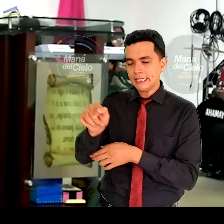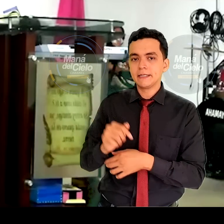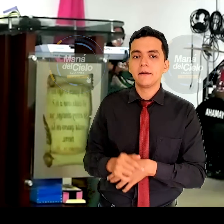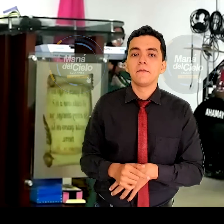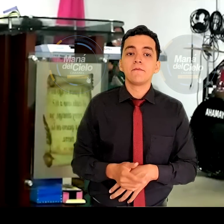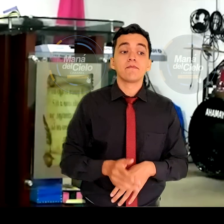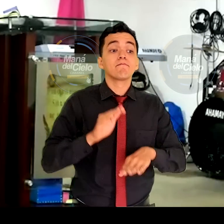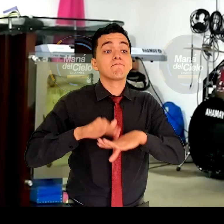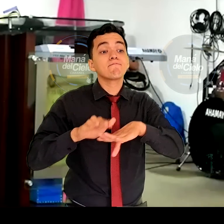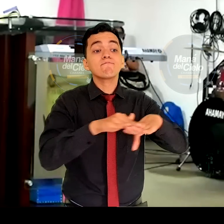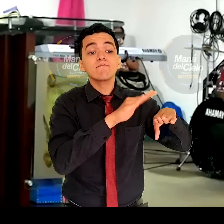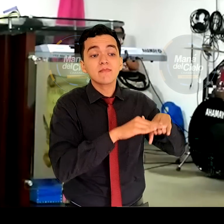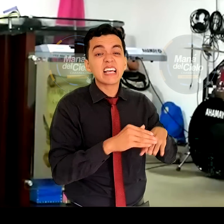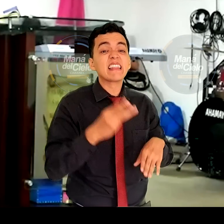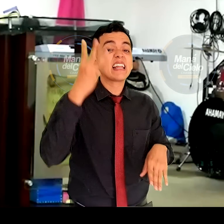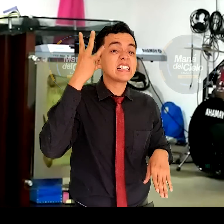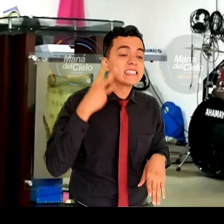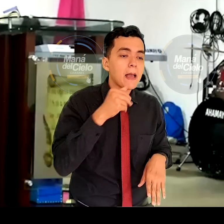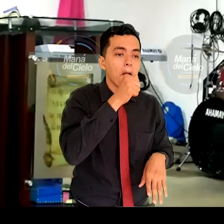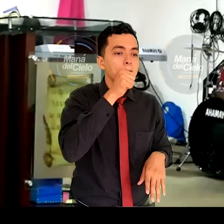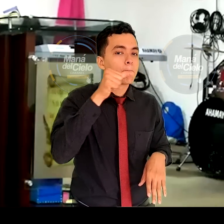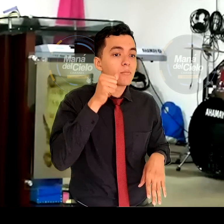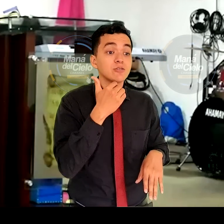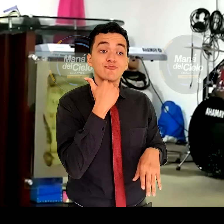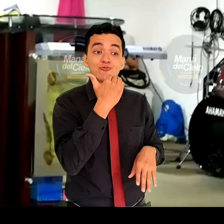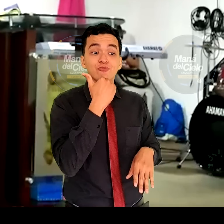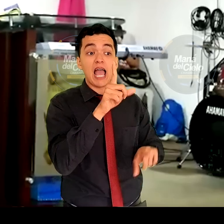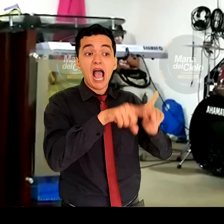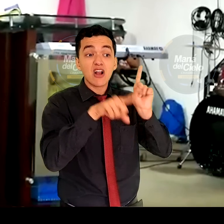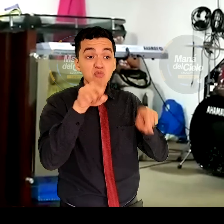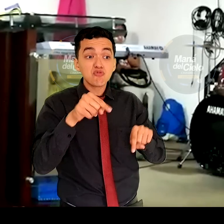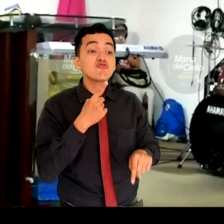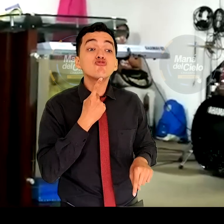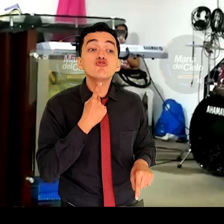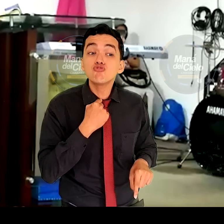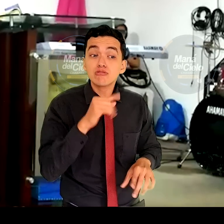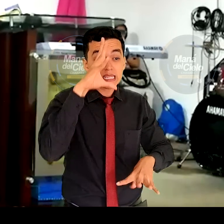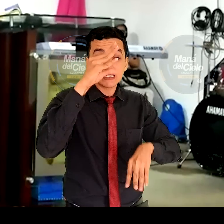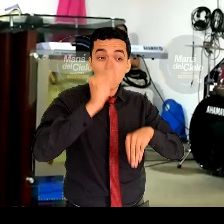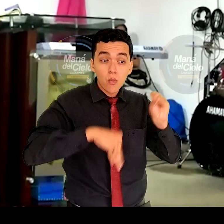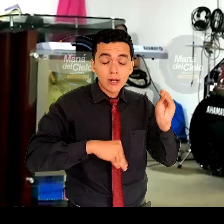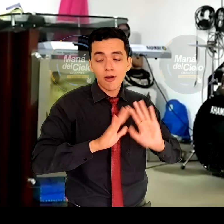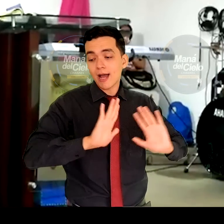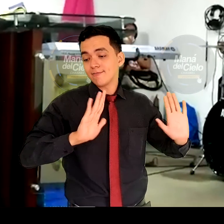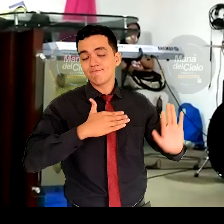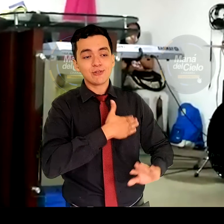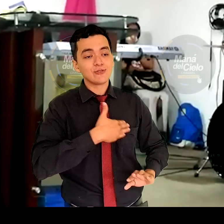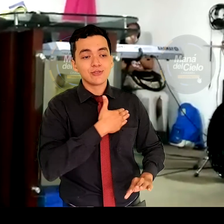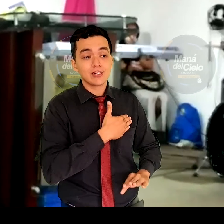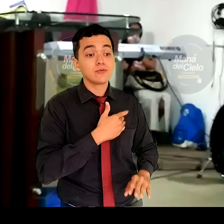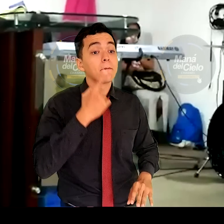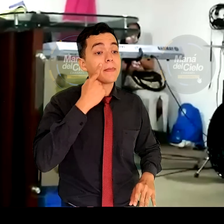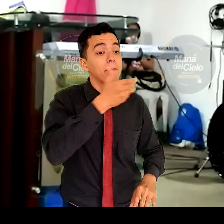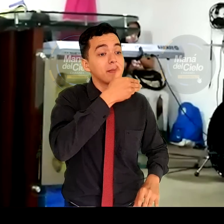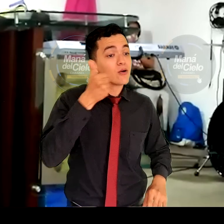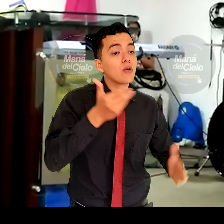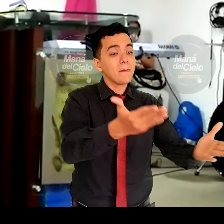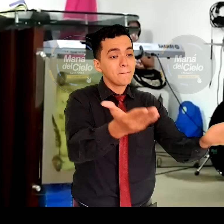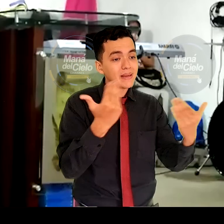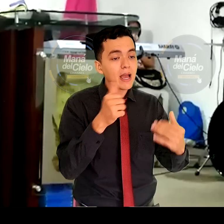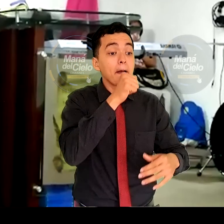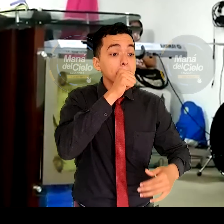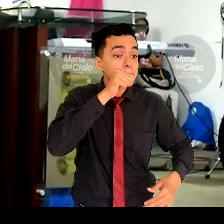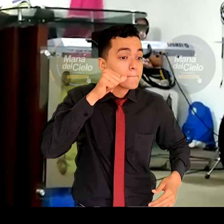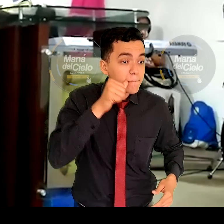los hermanos: te va a sonar raro, te va a sonar ridículo, a los muchachos les va a sonar raro, pero siento hacerlo. Vamos a orar y vamos a venir al altar y vamos a comenzar a orar para